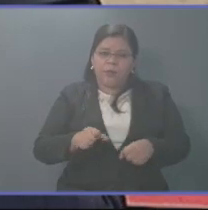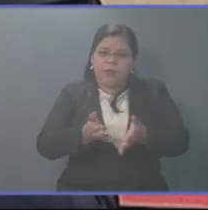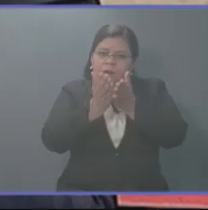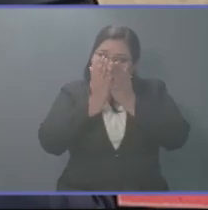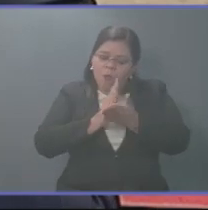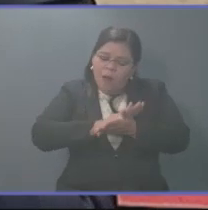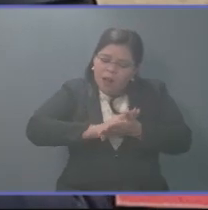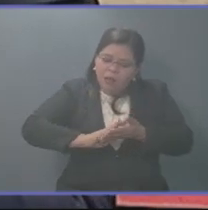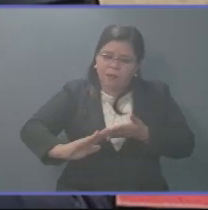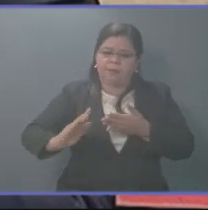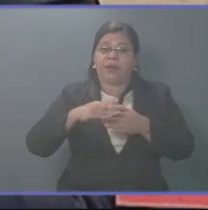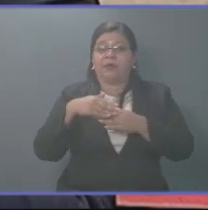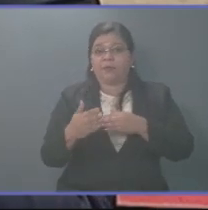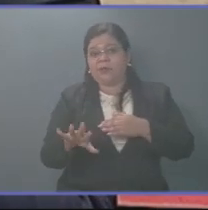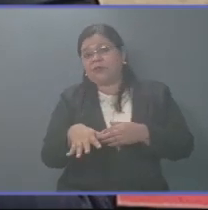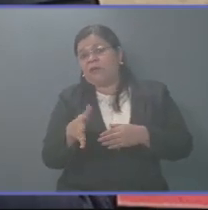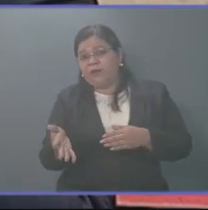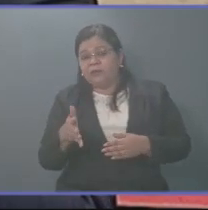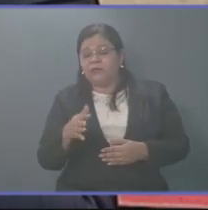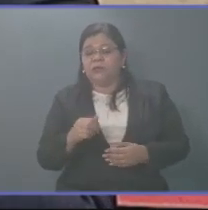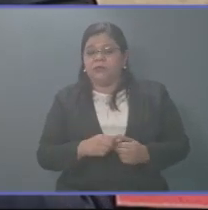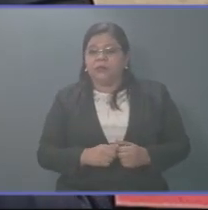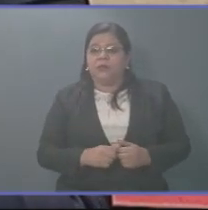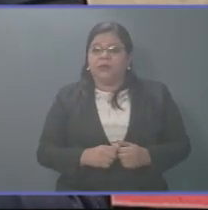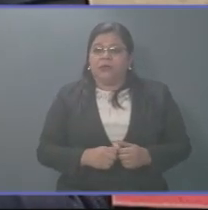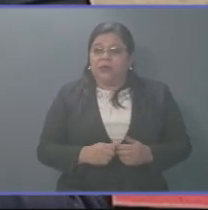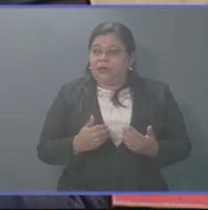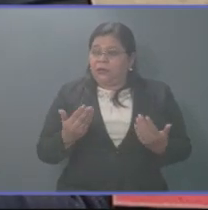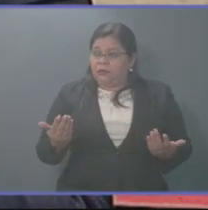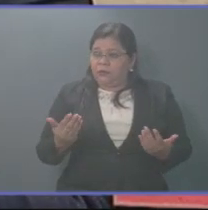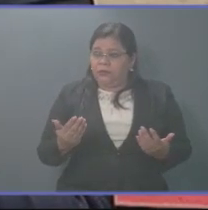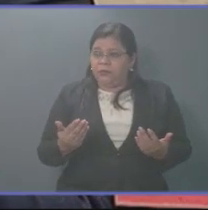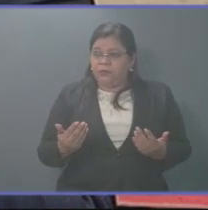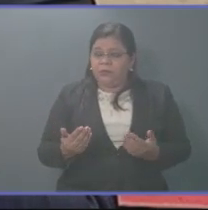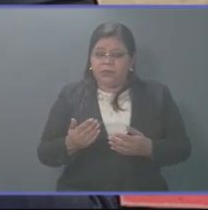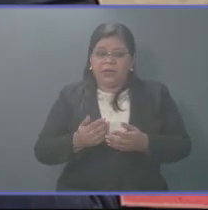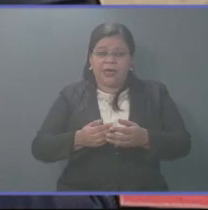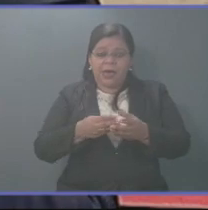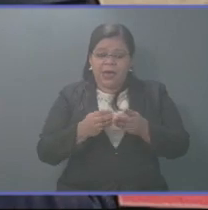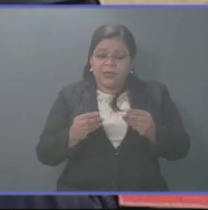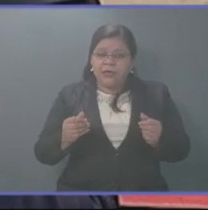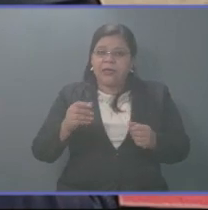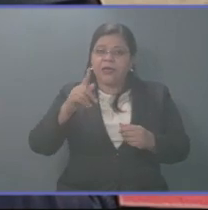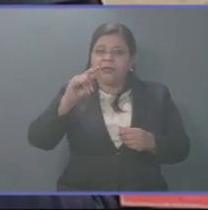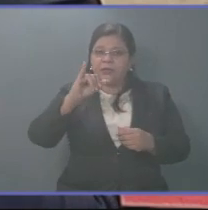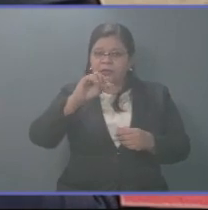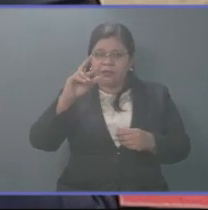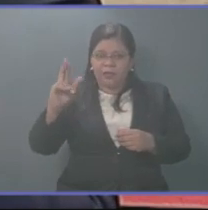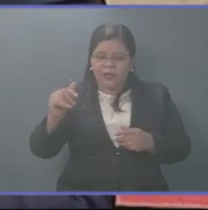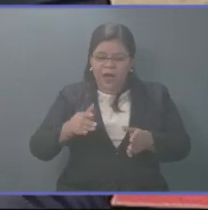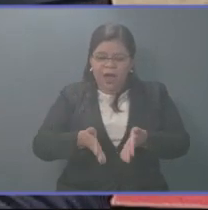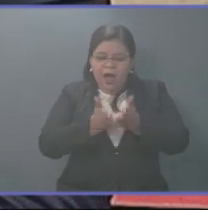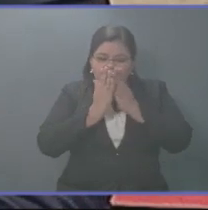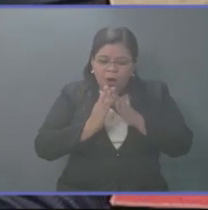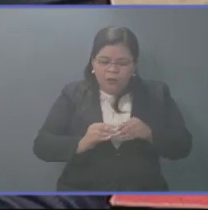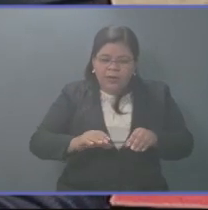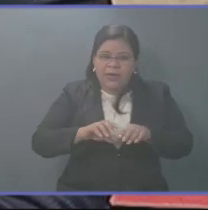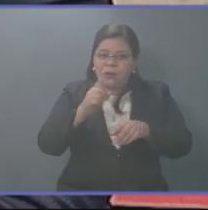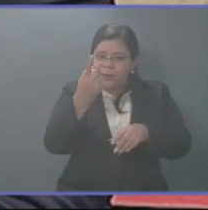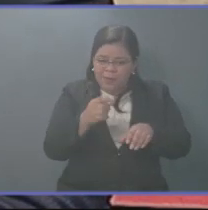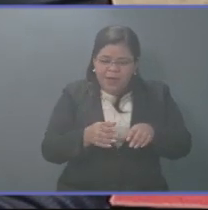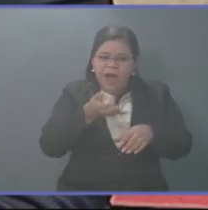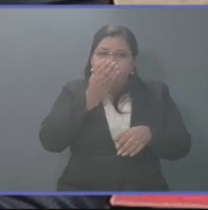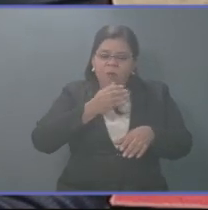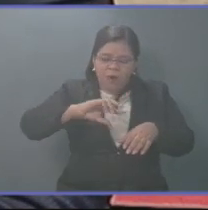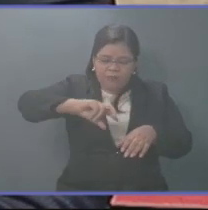veces se nos queda tierra en la tubería, y la primera agua que se sirve es, a veces la primera que